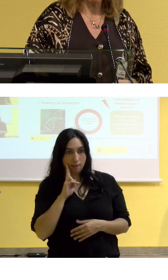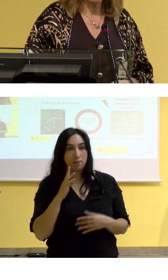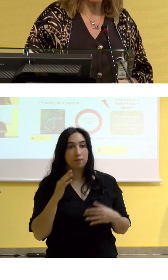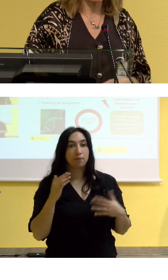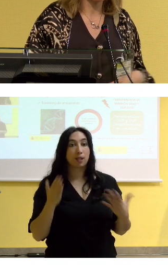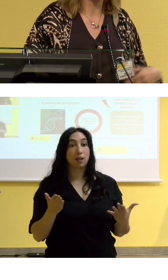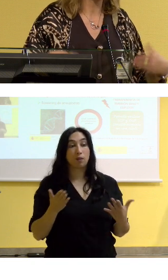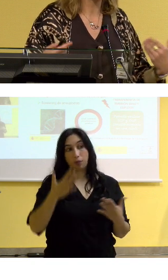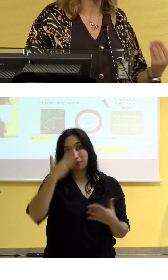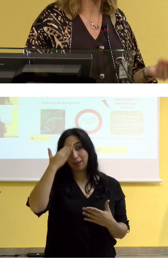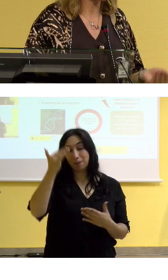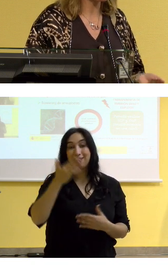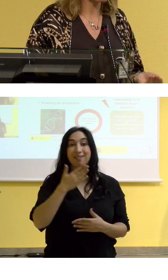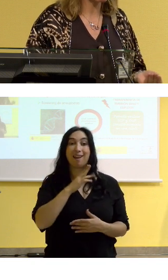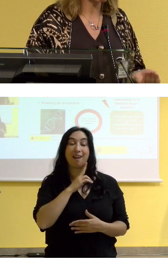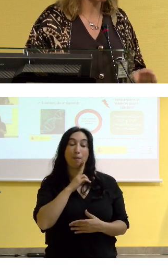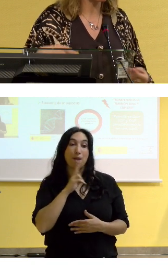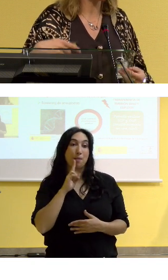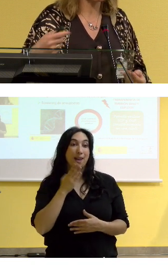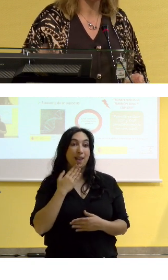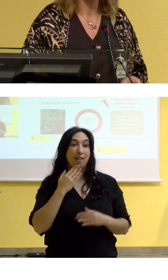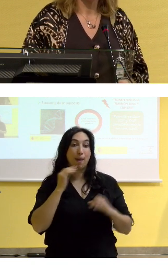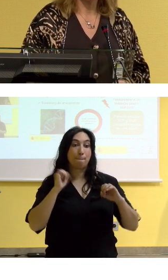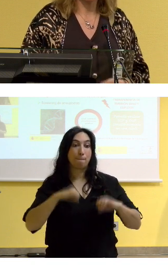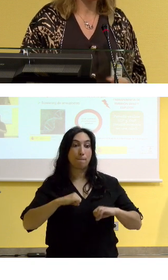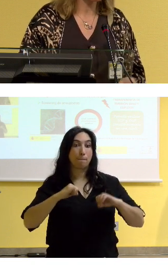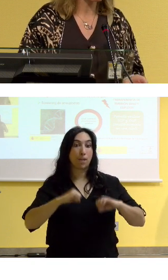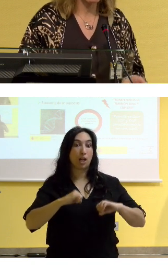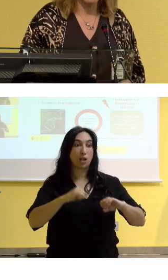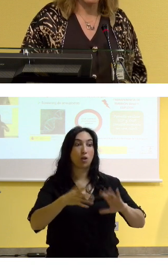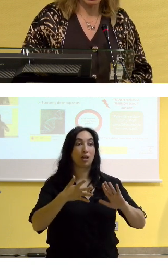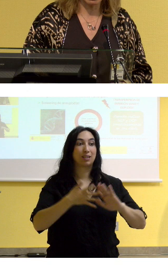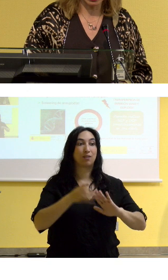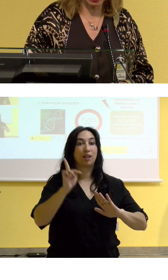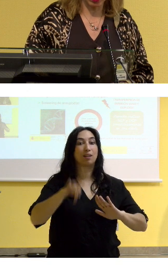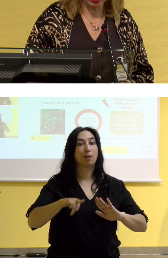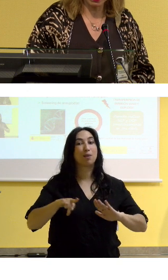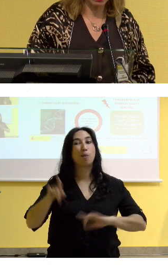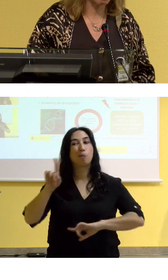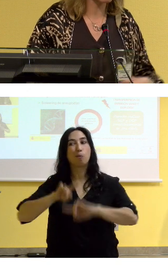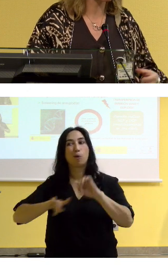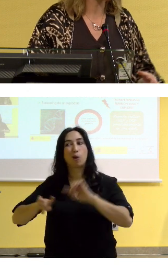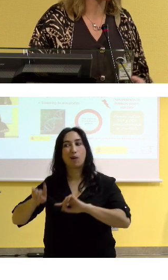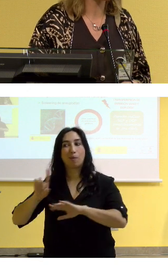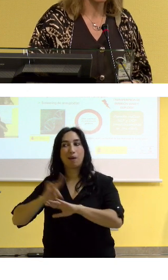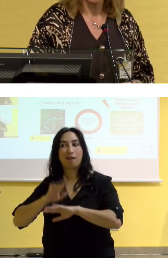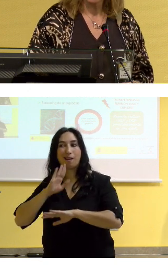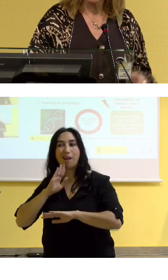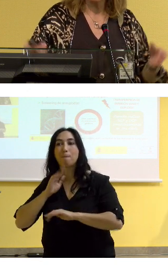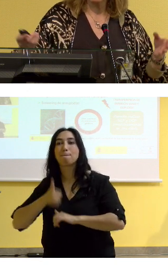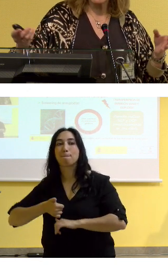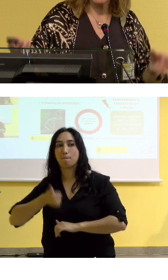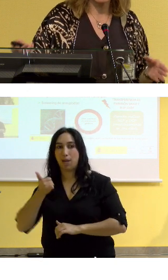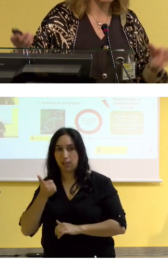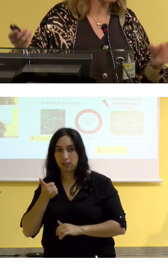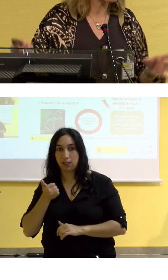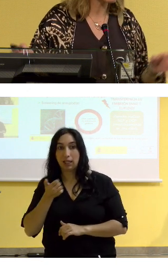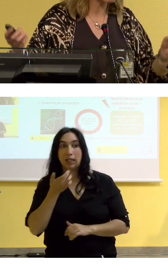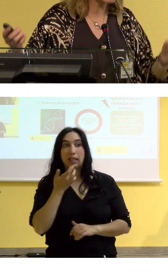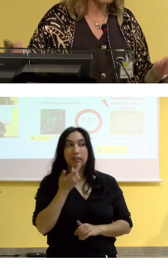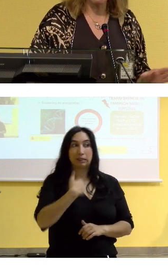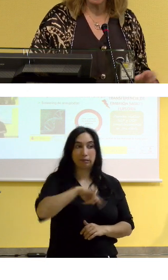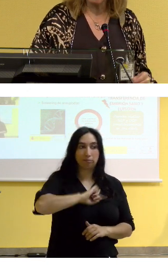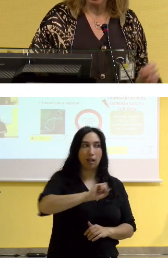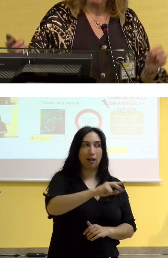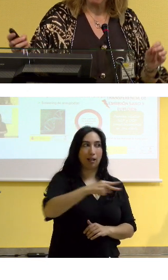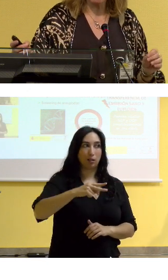a medida que aumenta la edad materna, vamos a tener más riesgo de estas alteraciones, ¿vale? Pues nosotros, cuando nos llegue el resultado